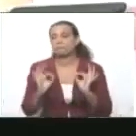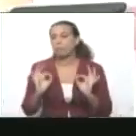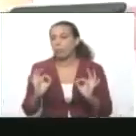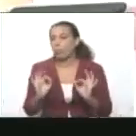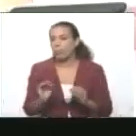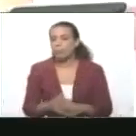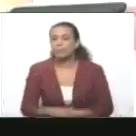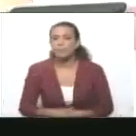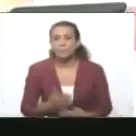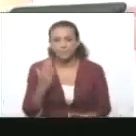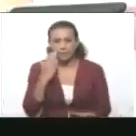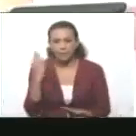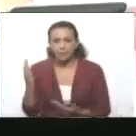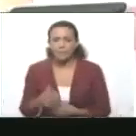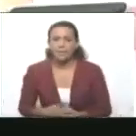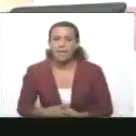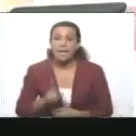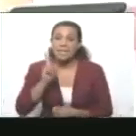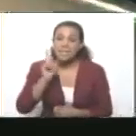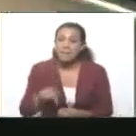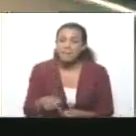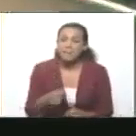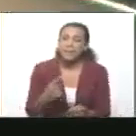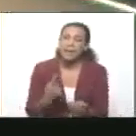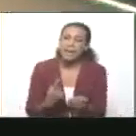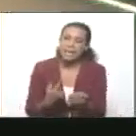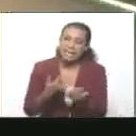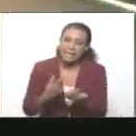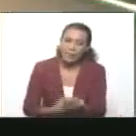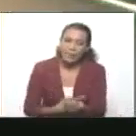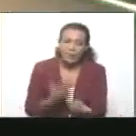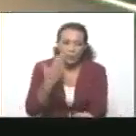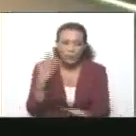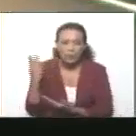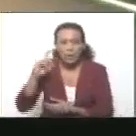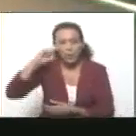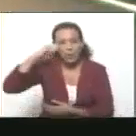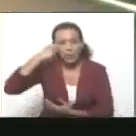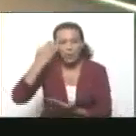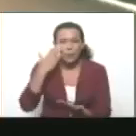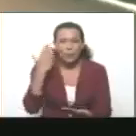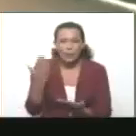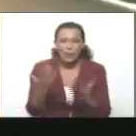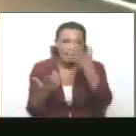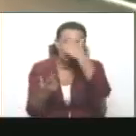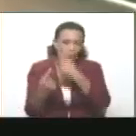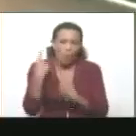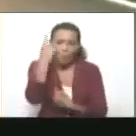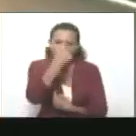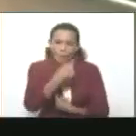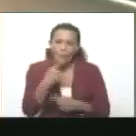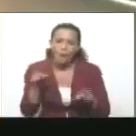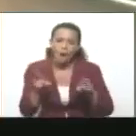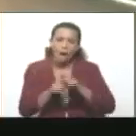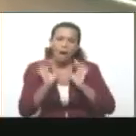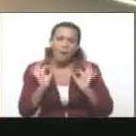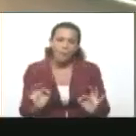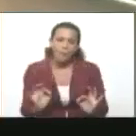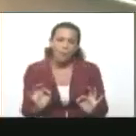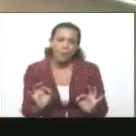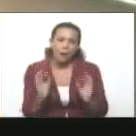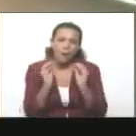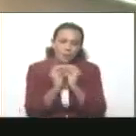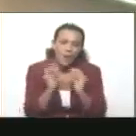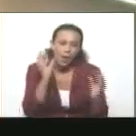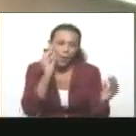querida Beatriz Abreu. Cuando te veo lo recuerdo a él, Beatriz, lo veo